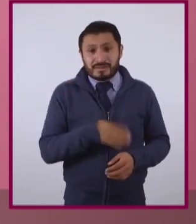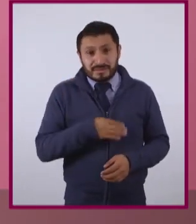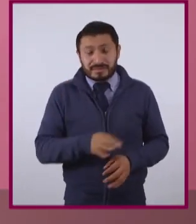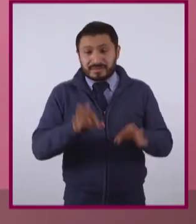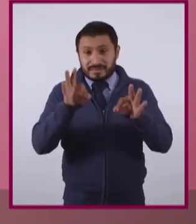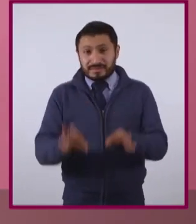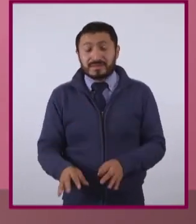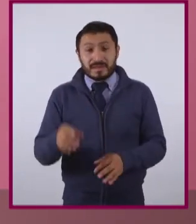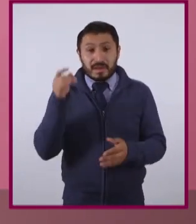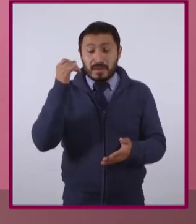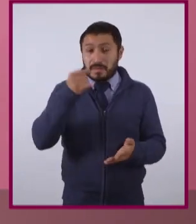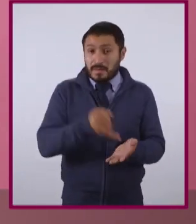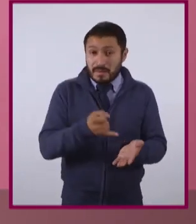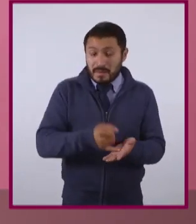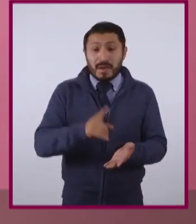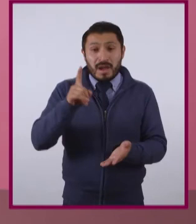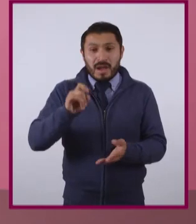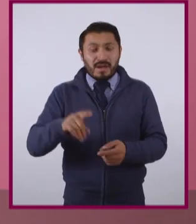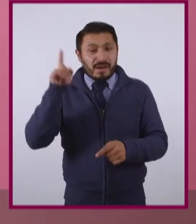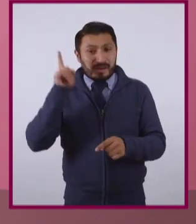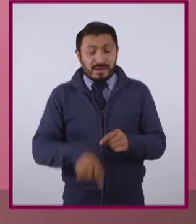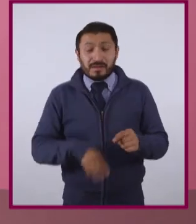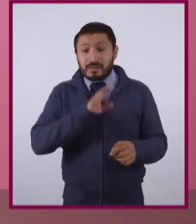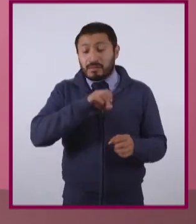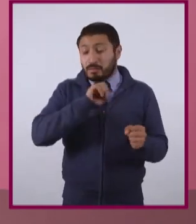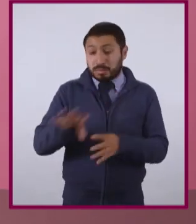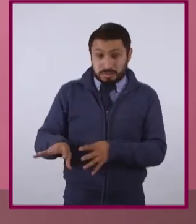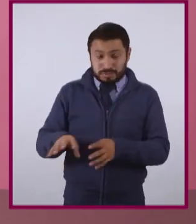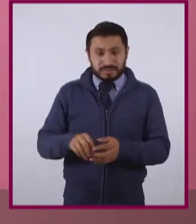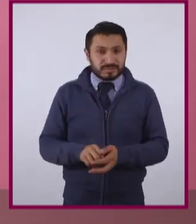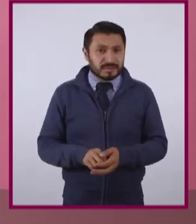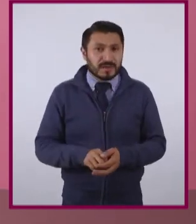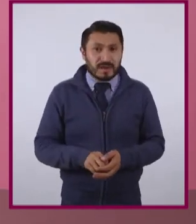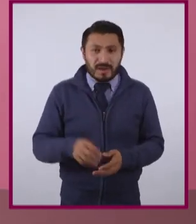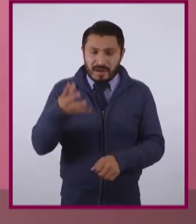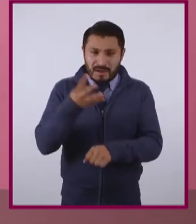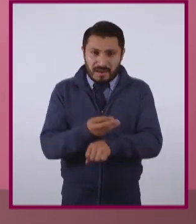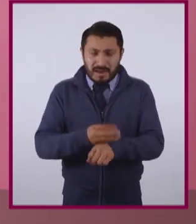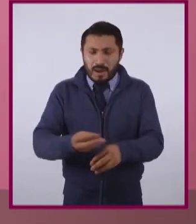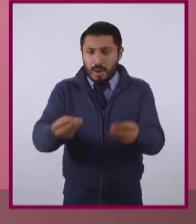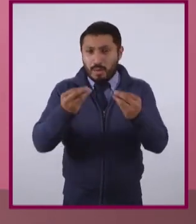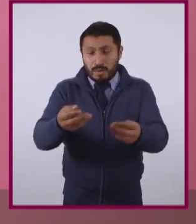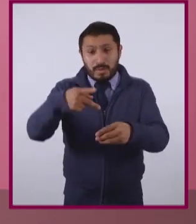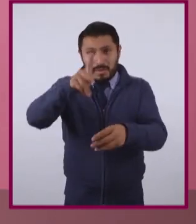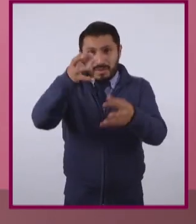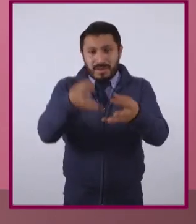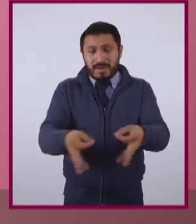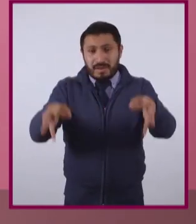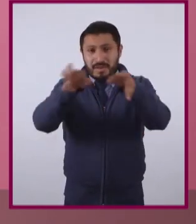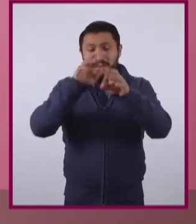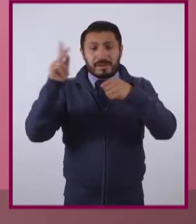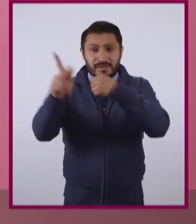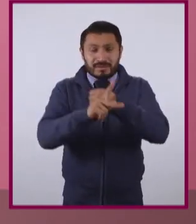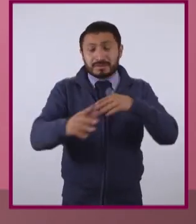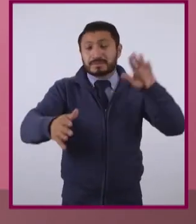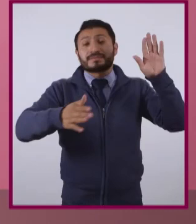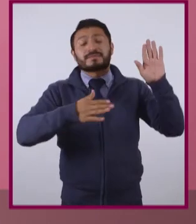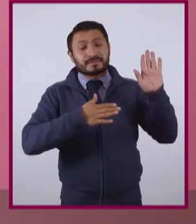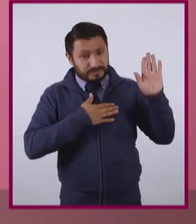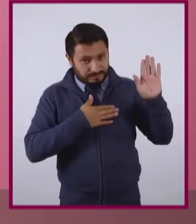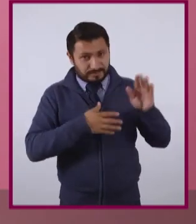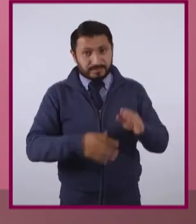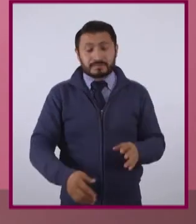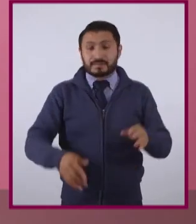tarifas de agua que desalientan el derroche. Soluciones puede haber varias, pero es importante que los países se comprometan y